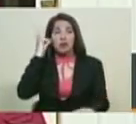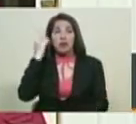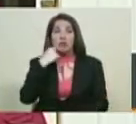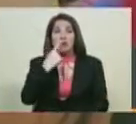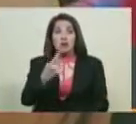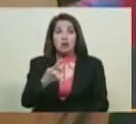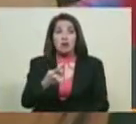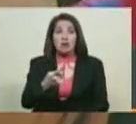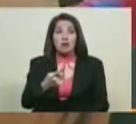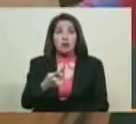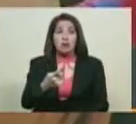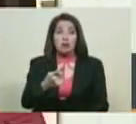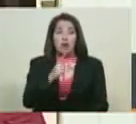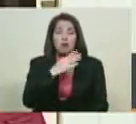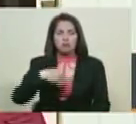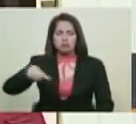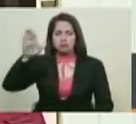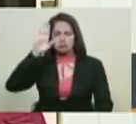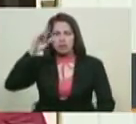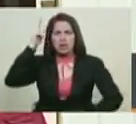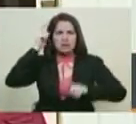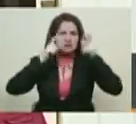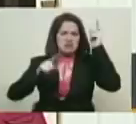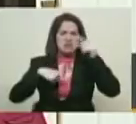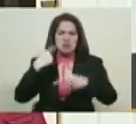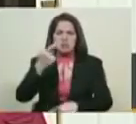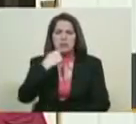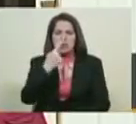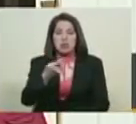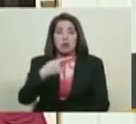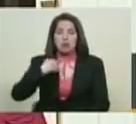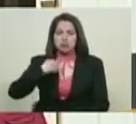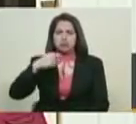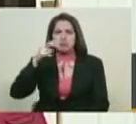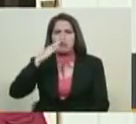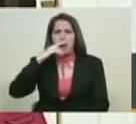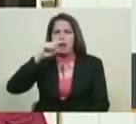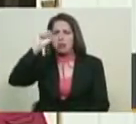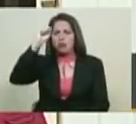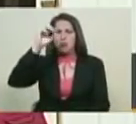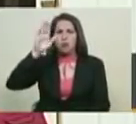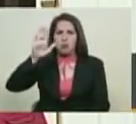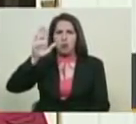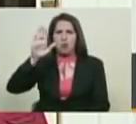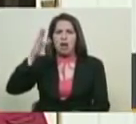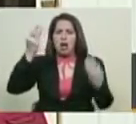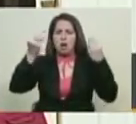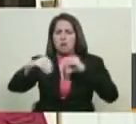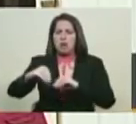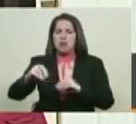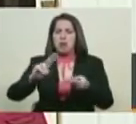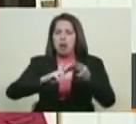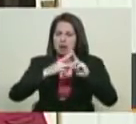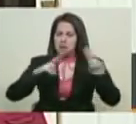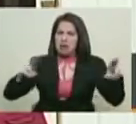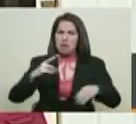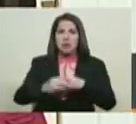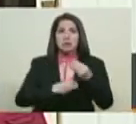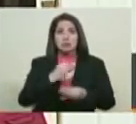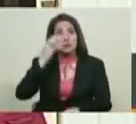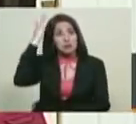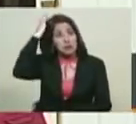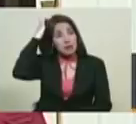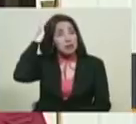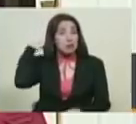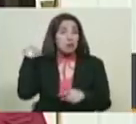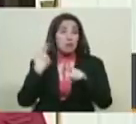Chávez, y después me juró a mí que él sí iba a cumplir con los acuerdos de paz. Y ha sido otra burla, hoy